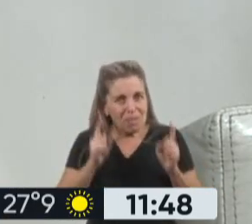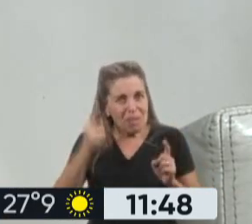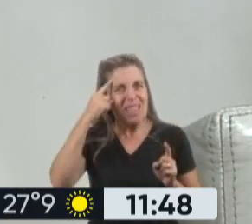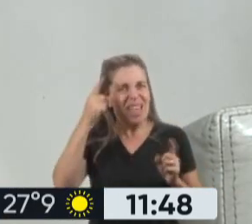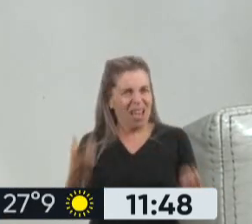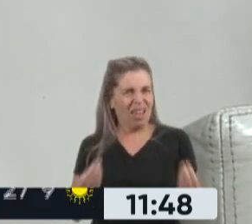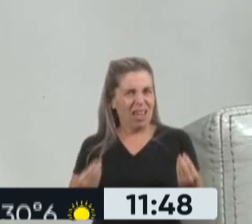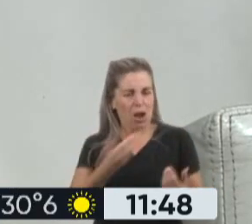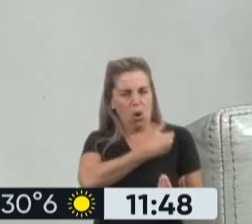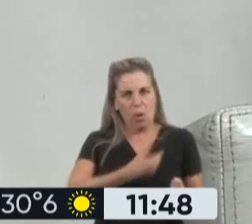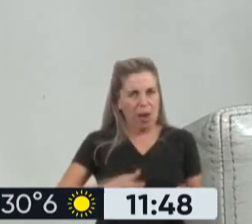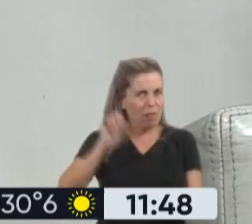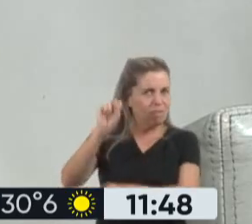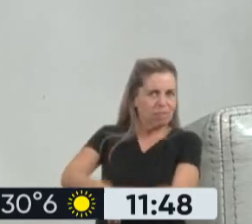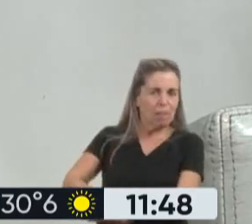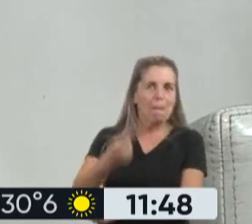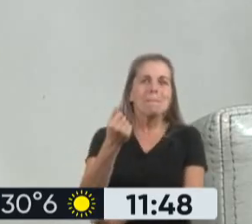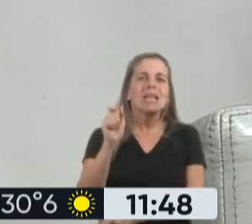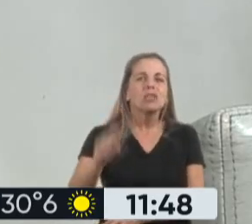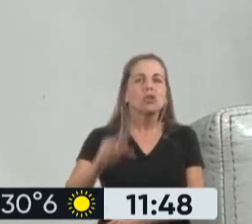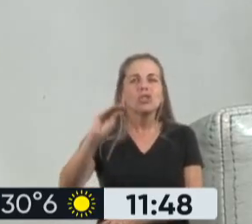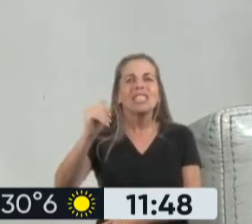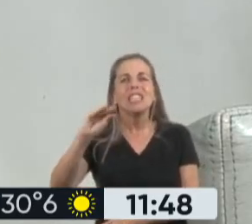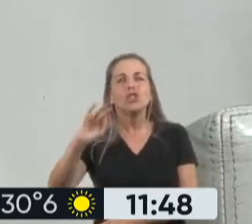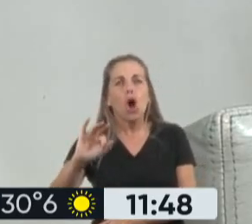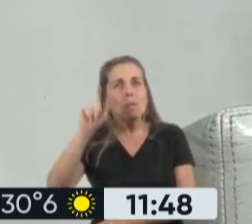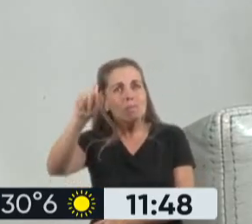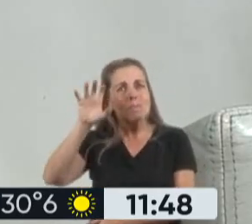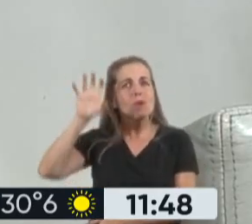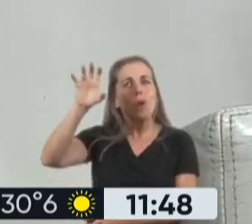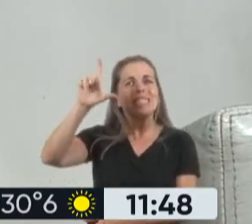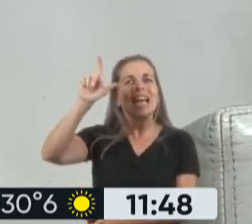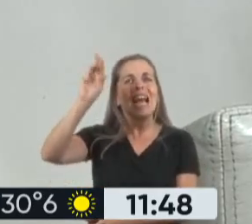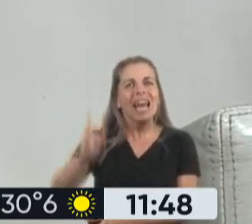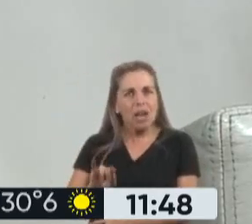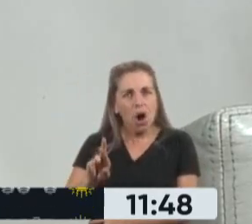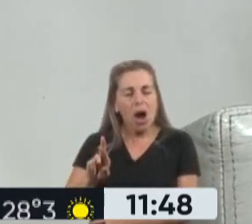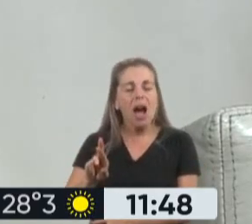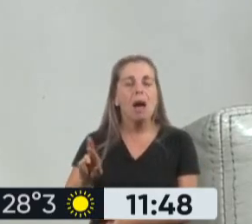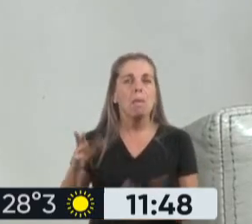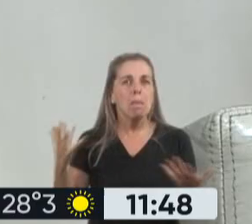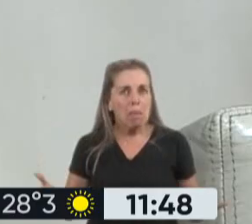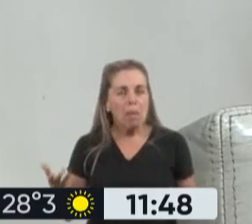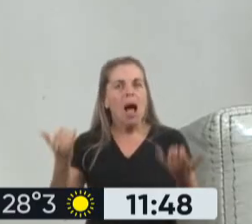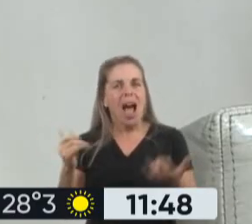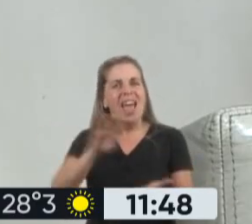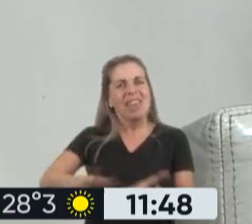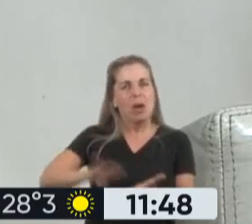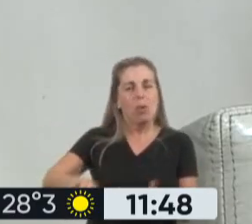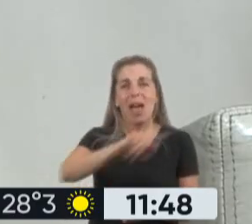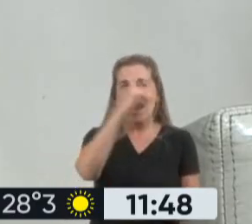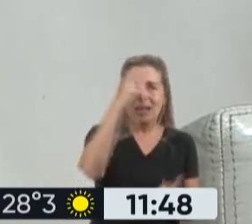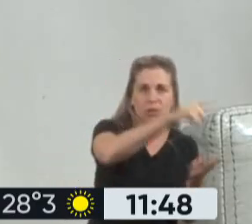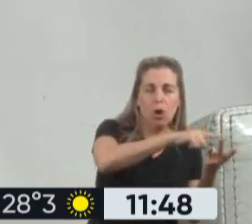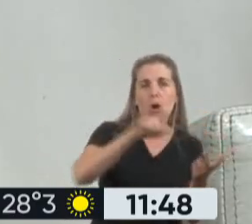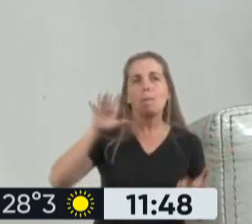no vamos a cubrir el tema de los chachos, la deuda que tiene la Nación de 320 millones, donde está judicializada, Nación con la provincia de La Rioja,